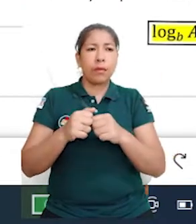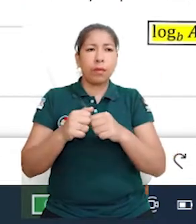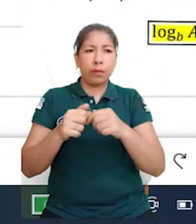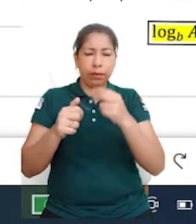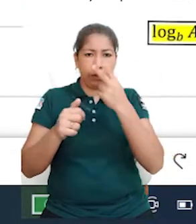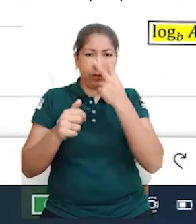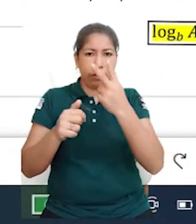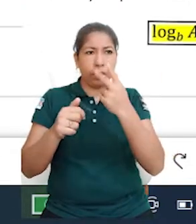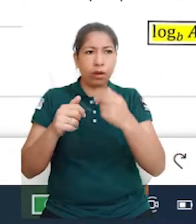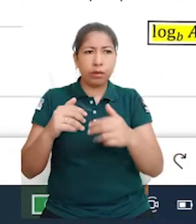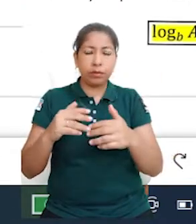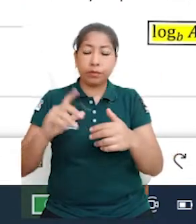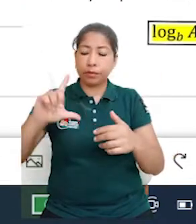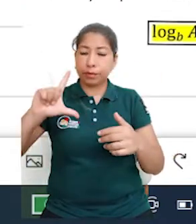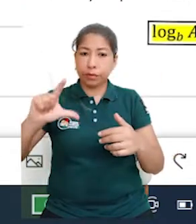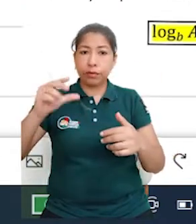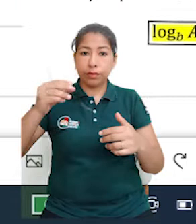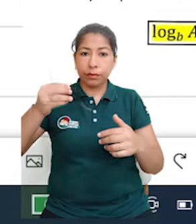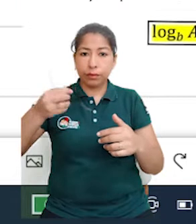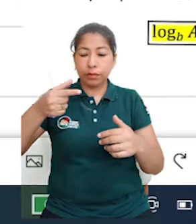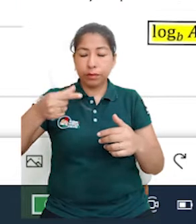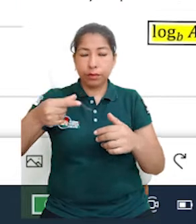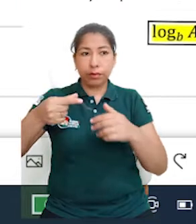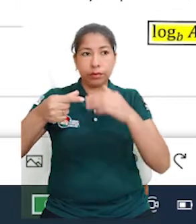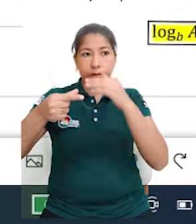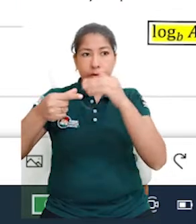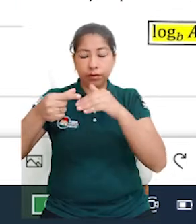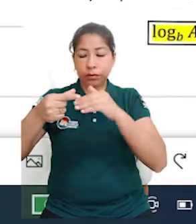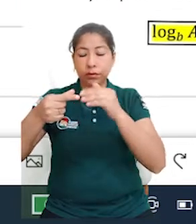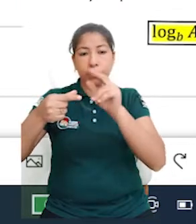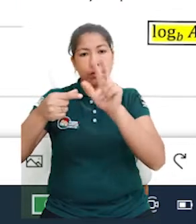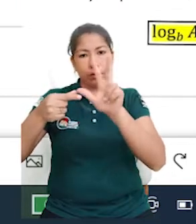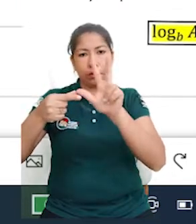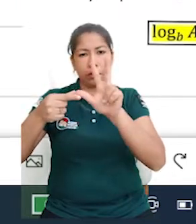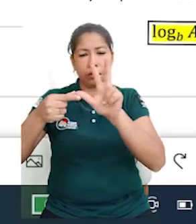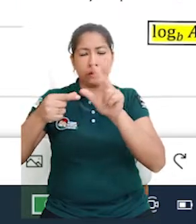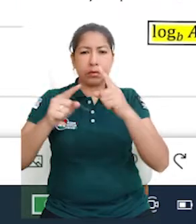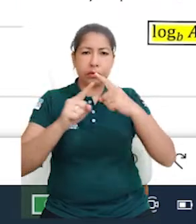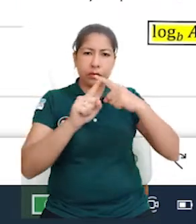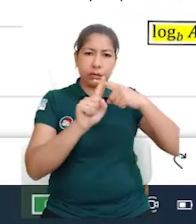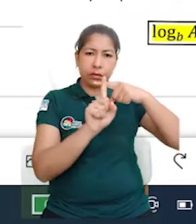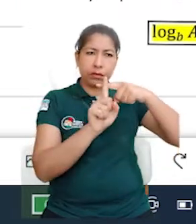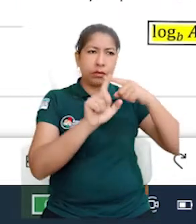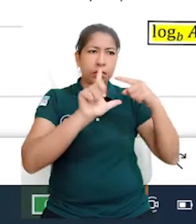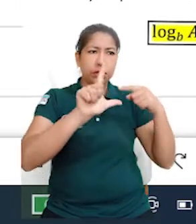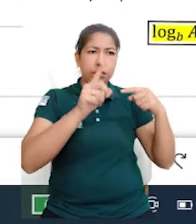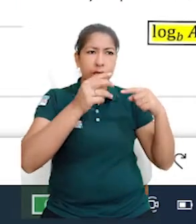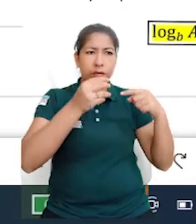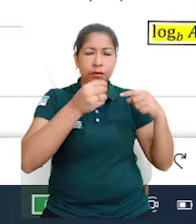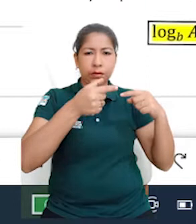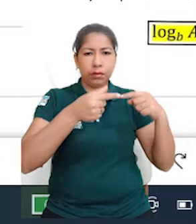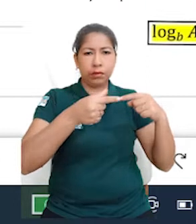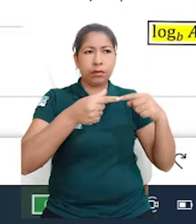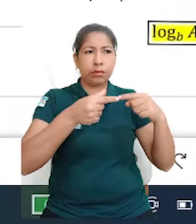que estos dos primeros logaritmos, sus argumentos se pueden unir en una multiplicación, mientras que el tercero,